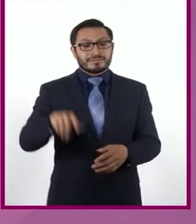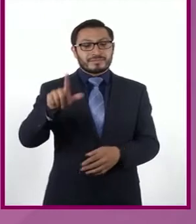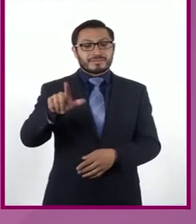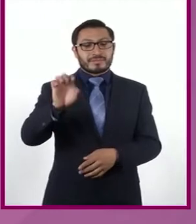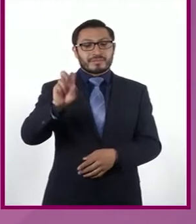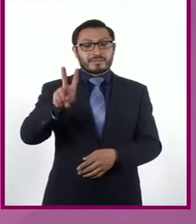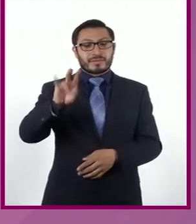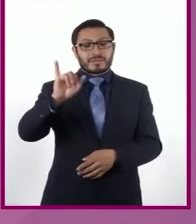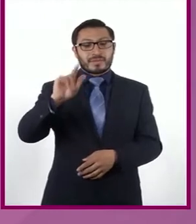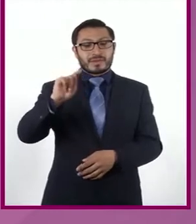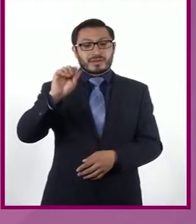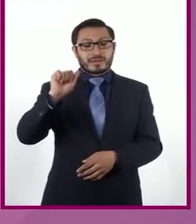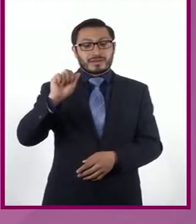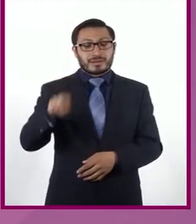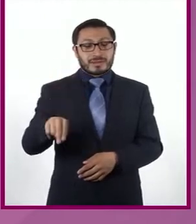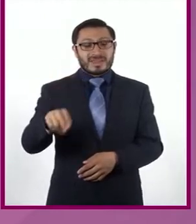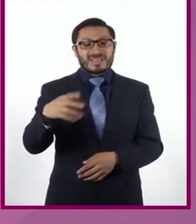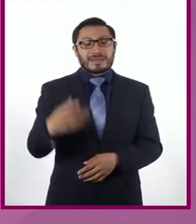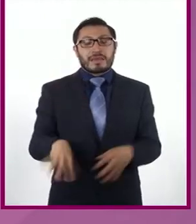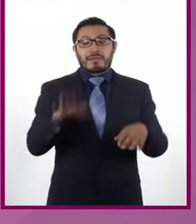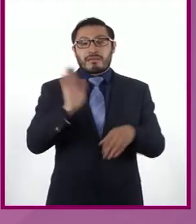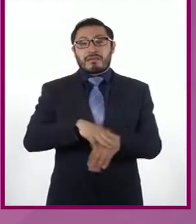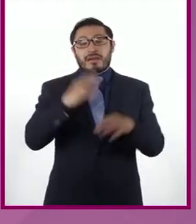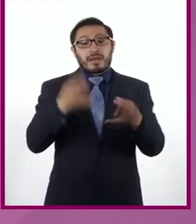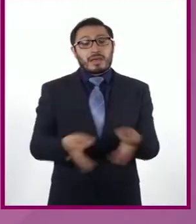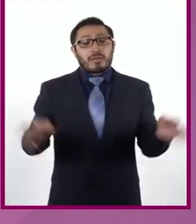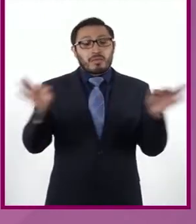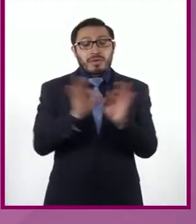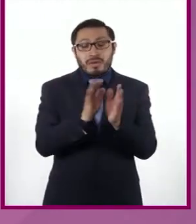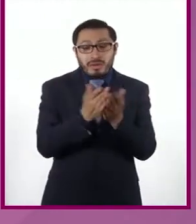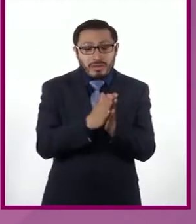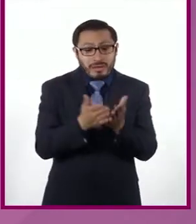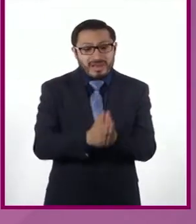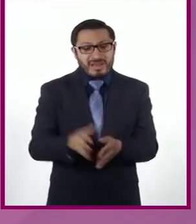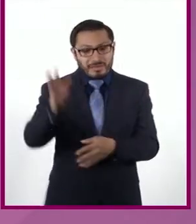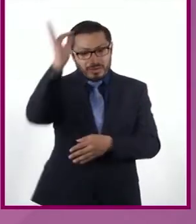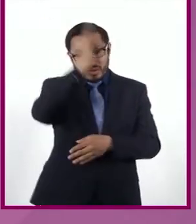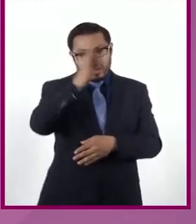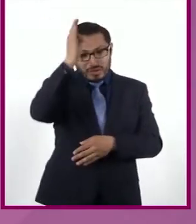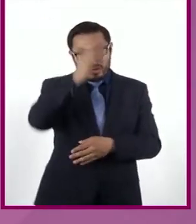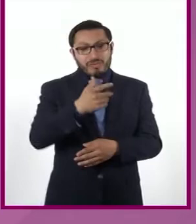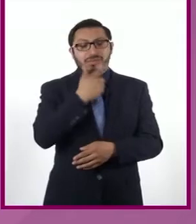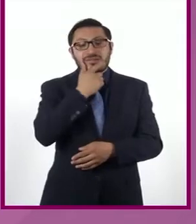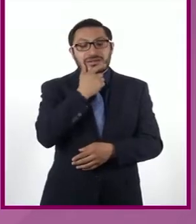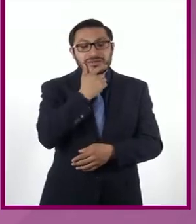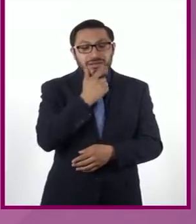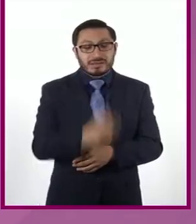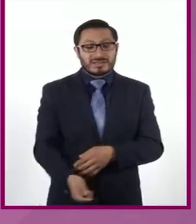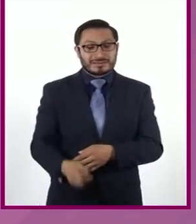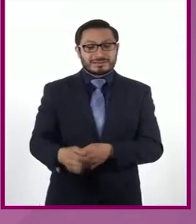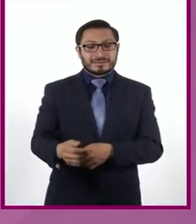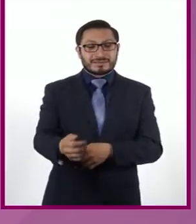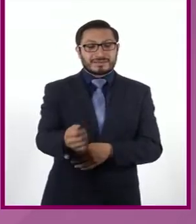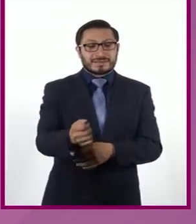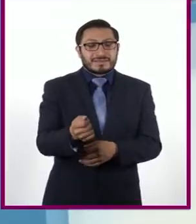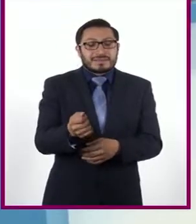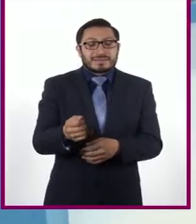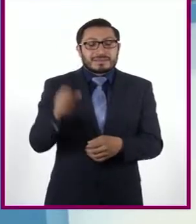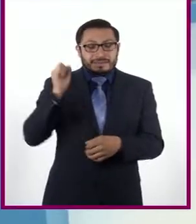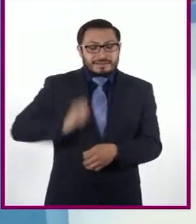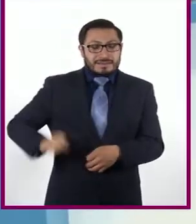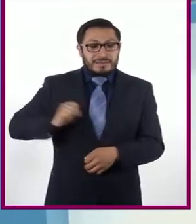la obra más importante y trascendental del filósofo político y pensador inglés del siglo XVII, Thomas